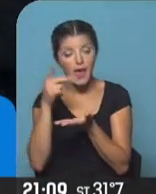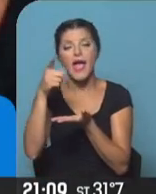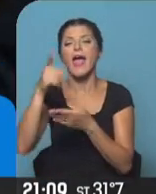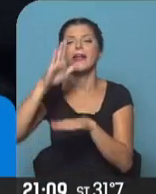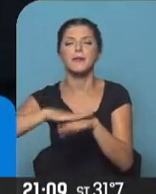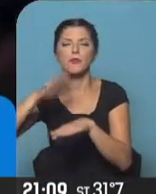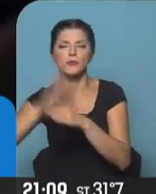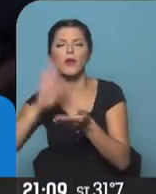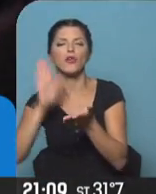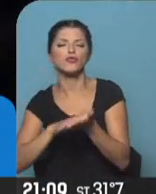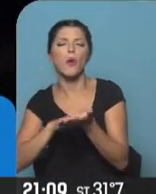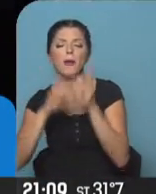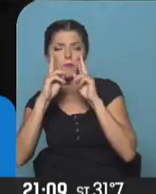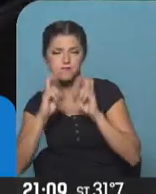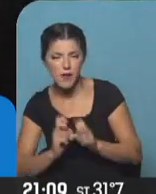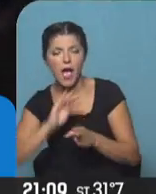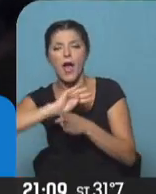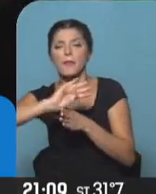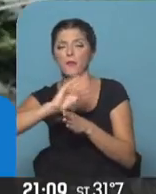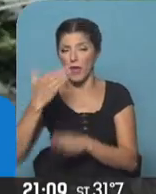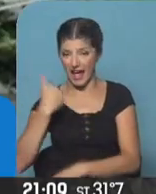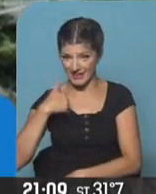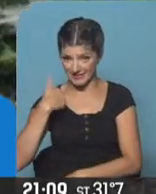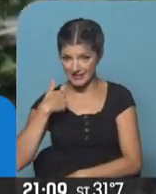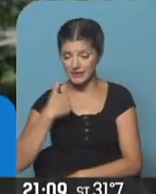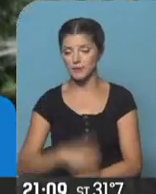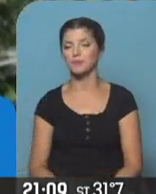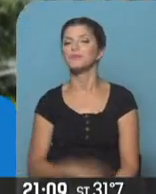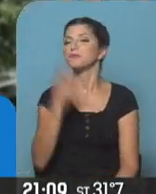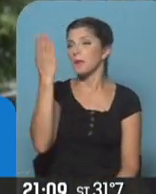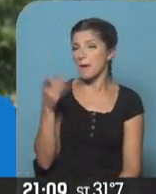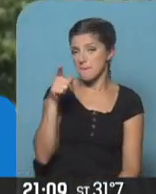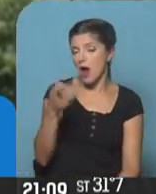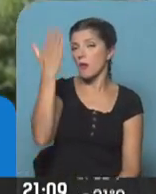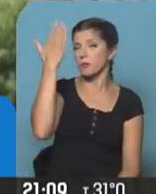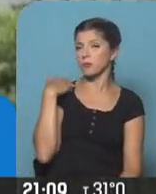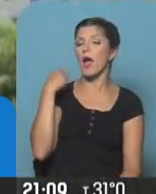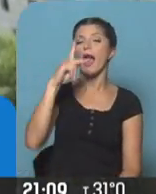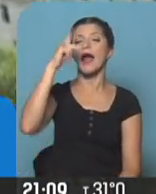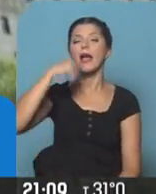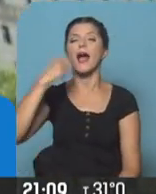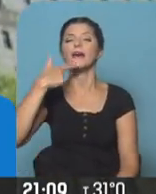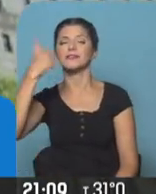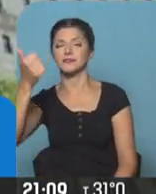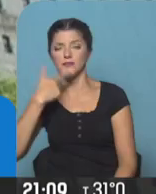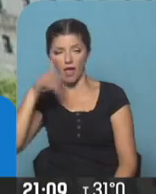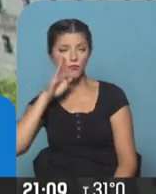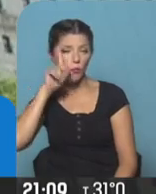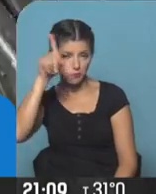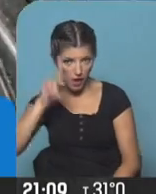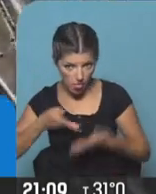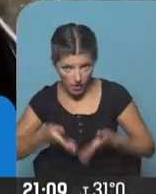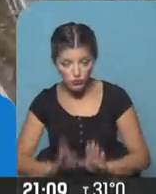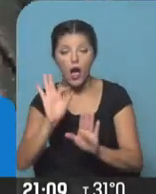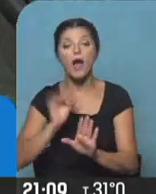deuda en default de Argentina. Griesa había nacido en la ciudad de Kansas, Estados Unidos, en